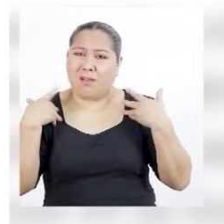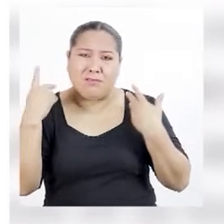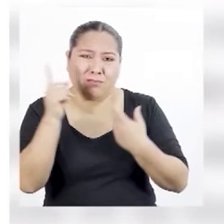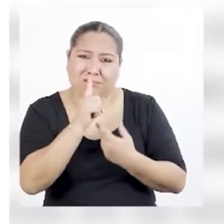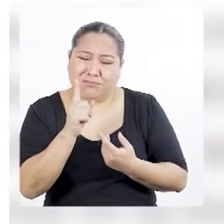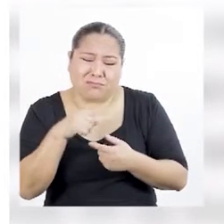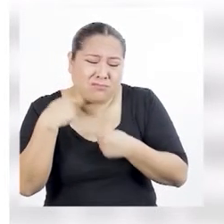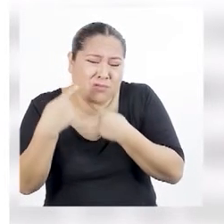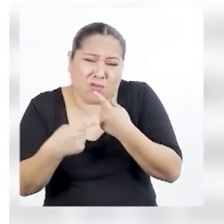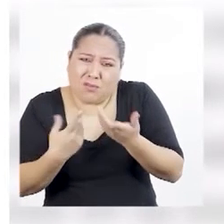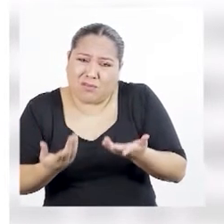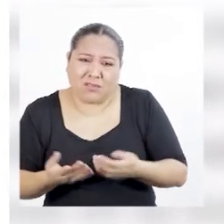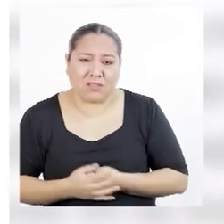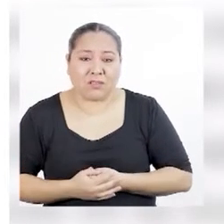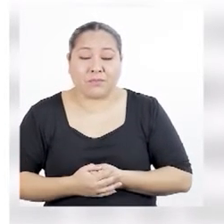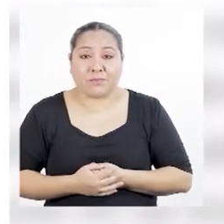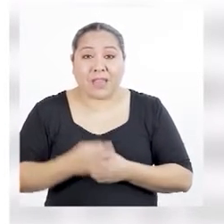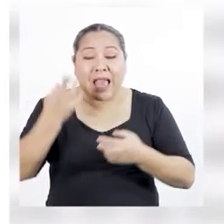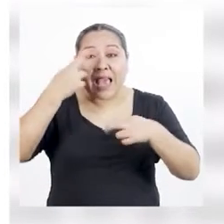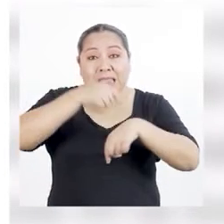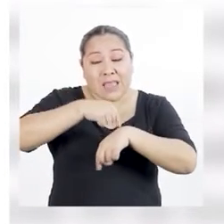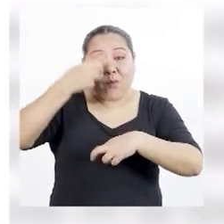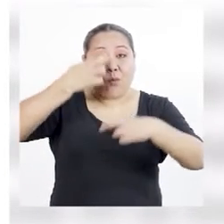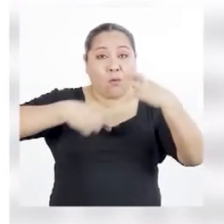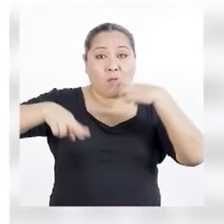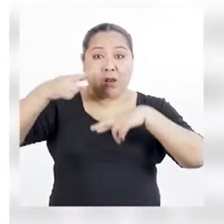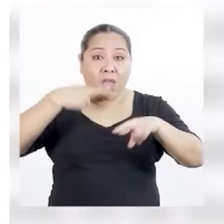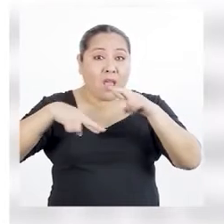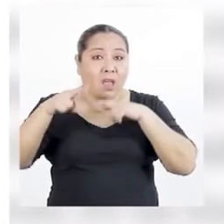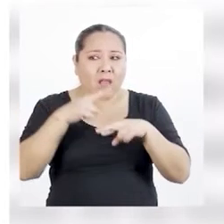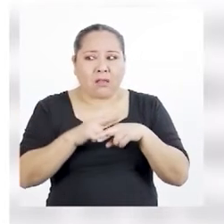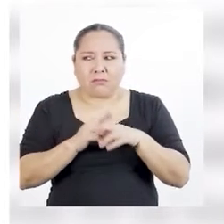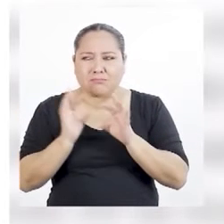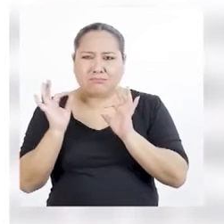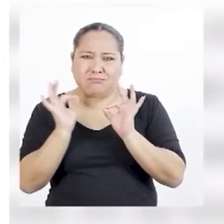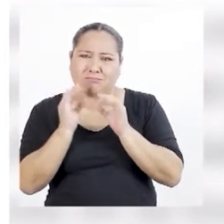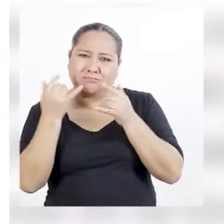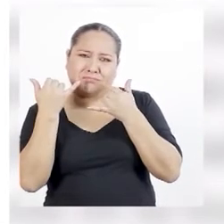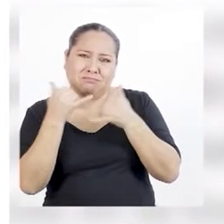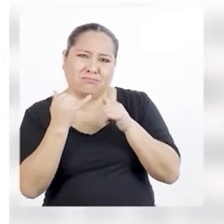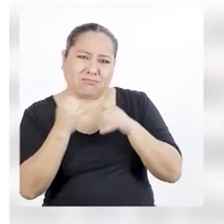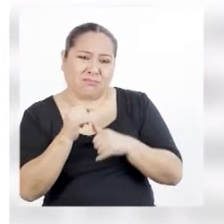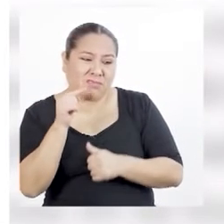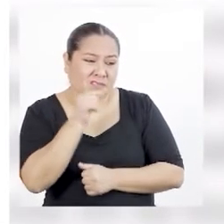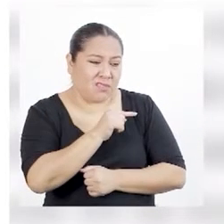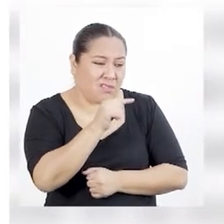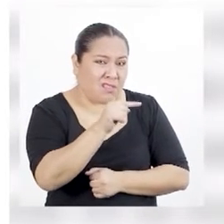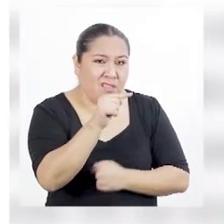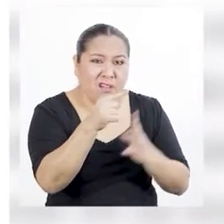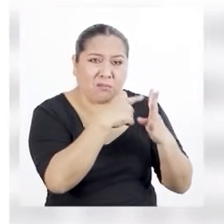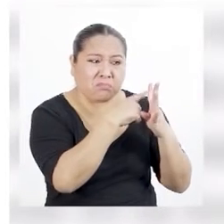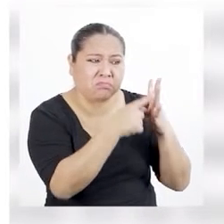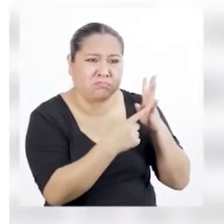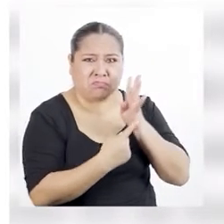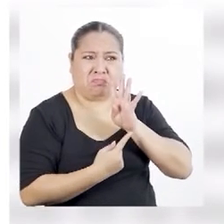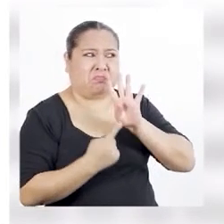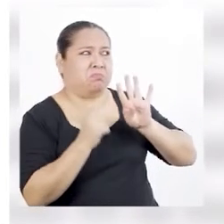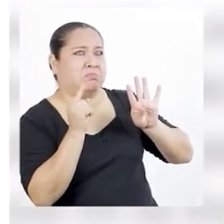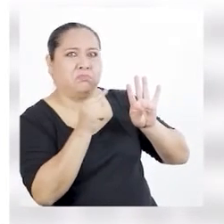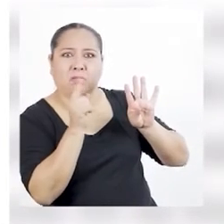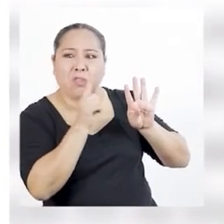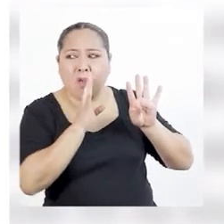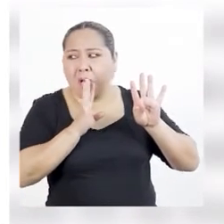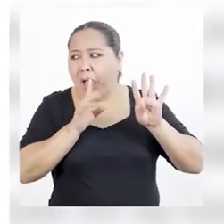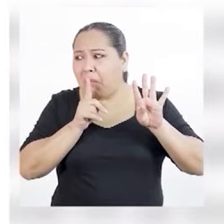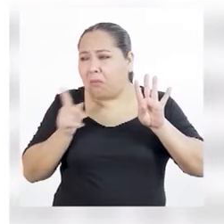alegría cada día. En los recreos, no tenía con quién jugar y ningún niño se molestaba